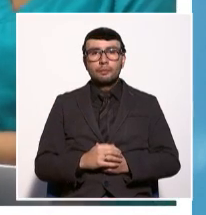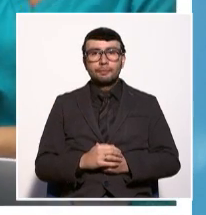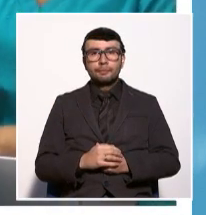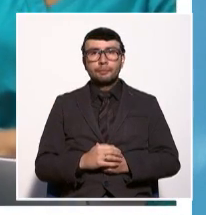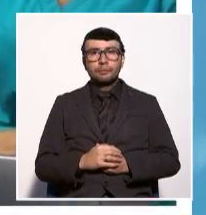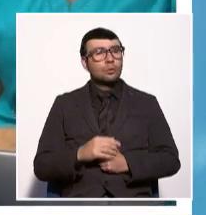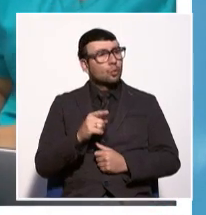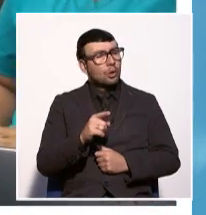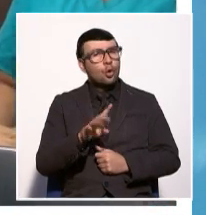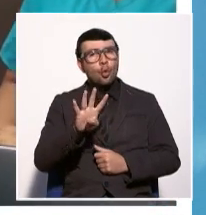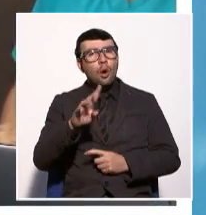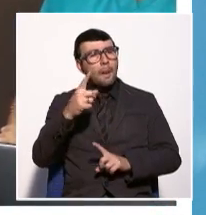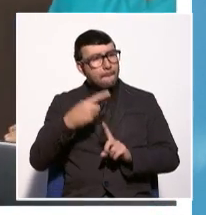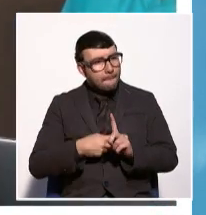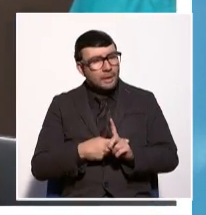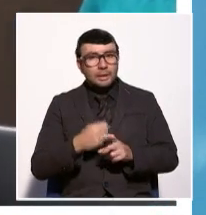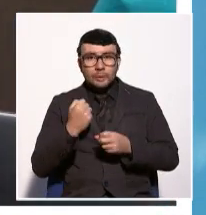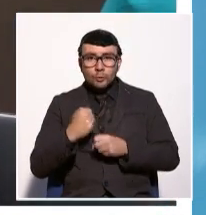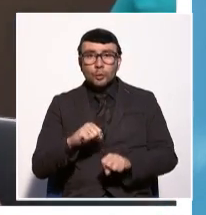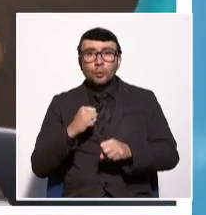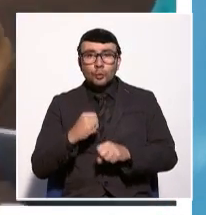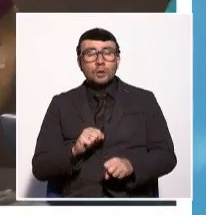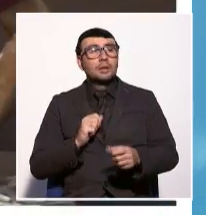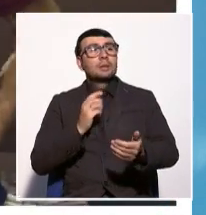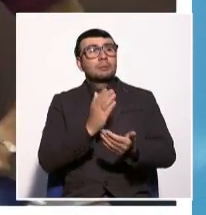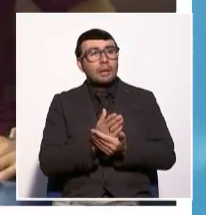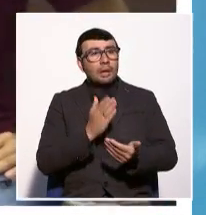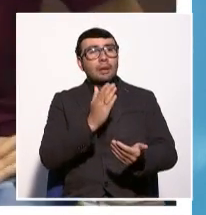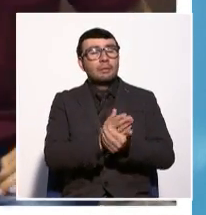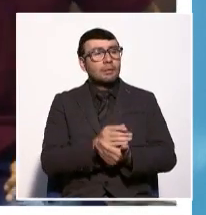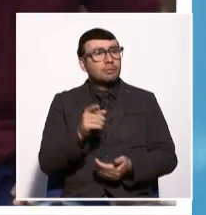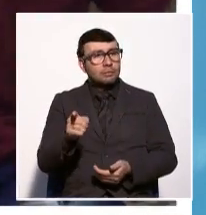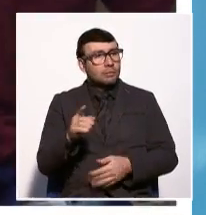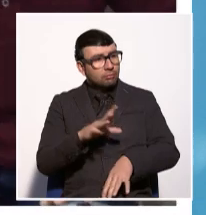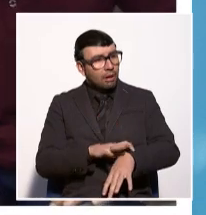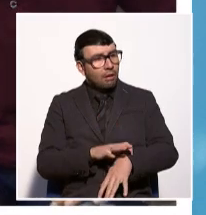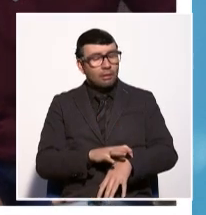cuatro meses tratando que dice atendido por su bebé